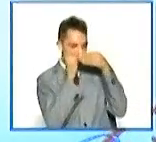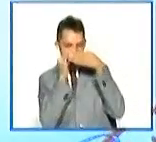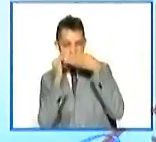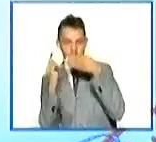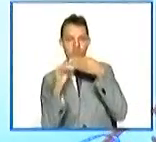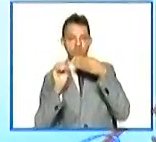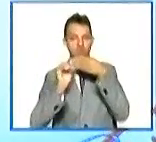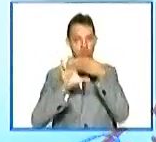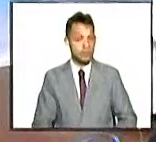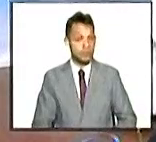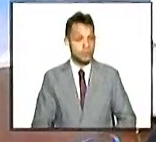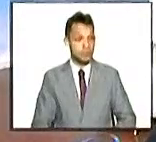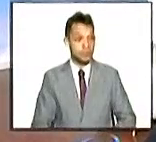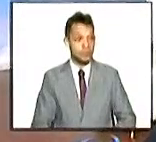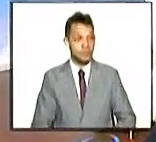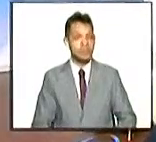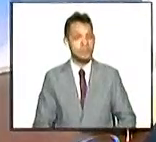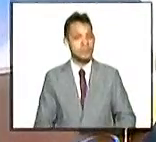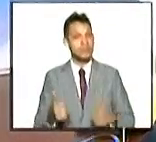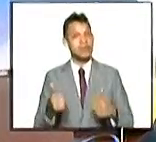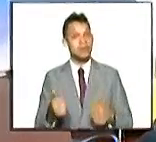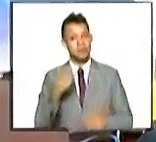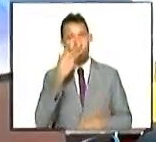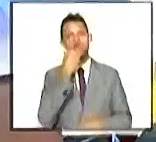motivo de esta invitación. Bueno, este